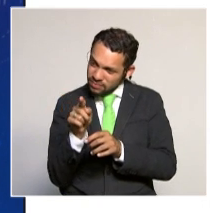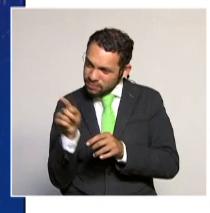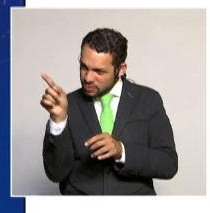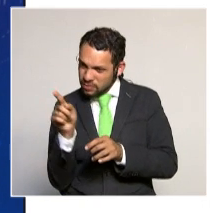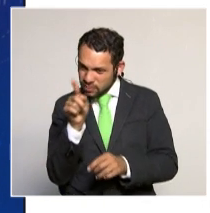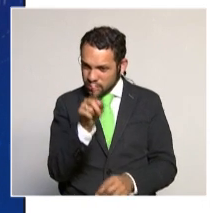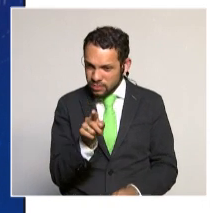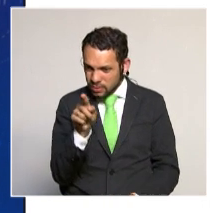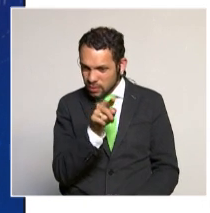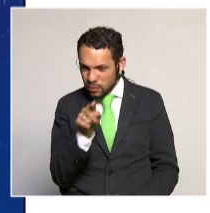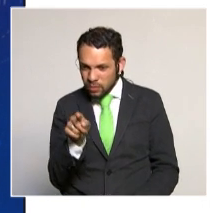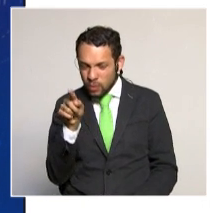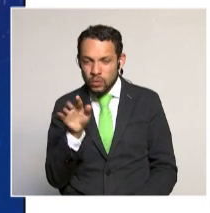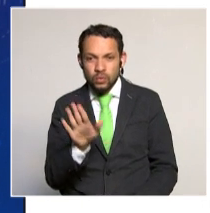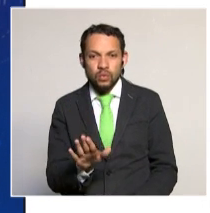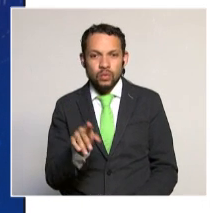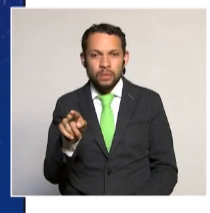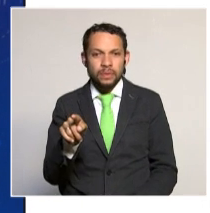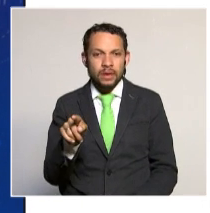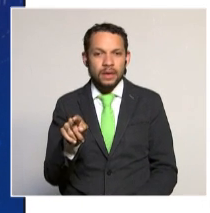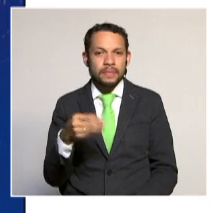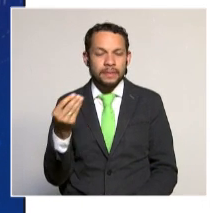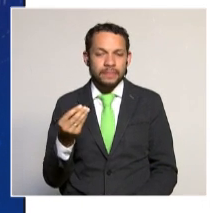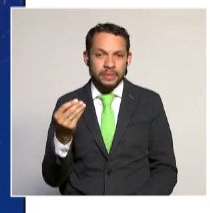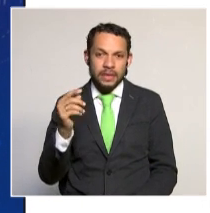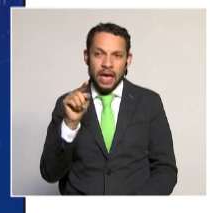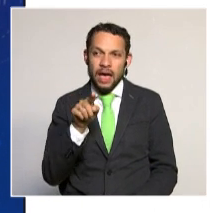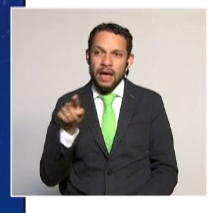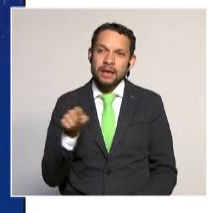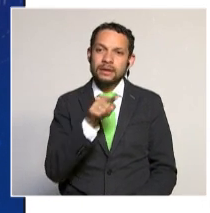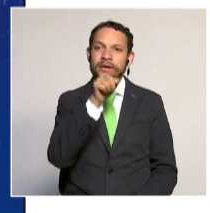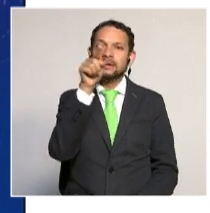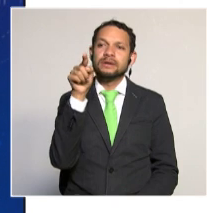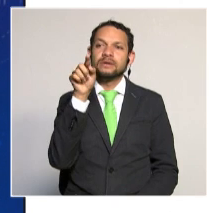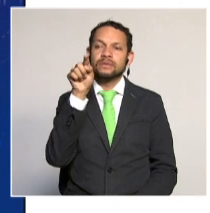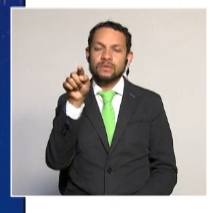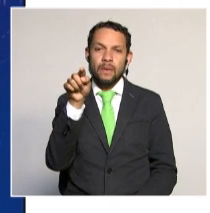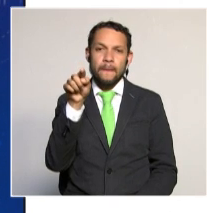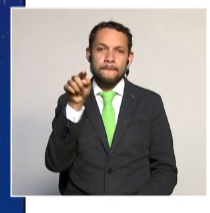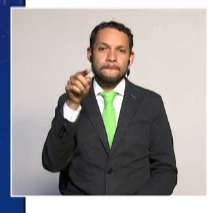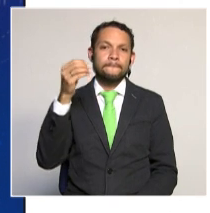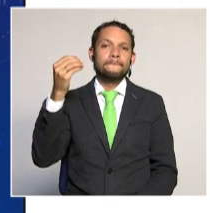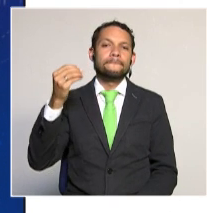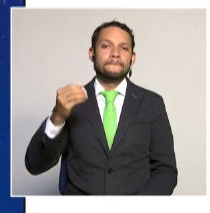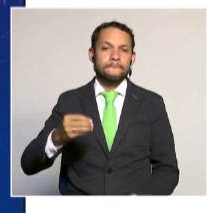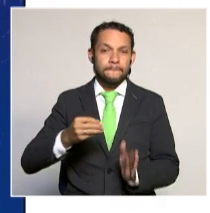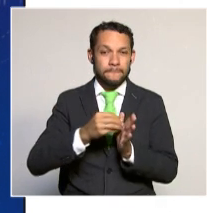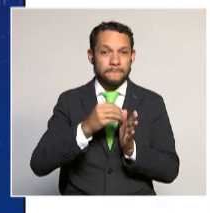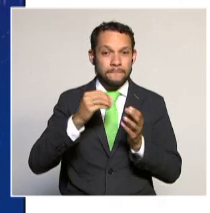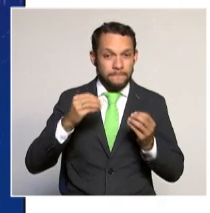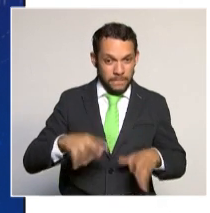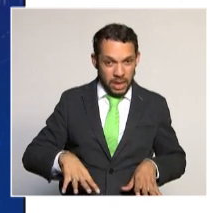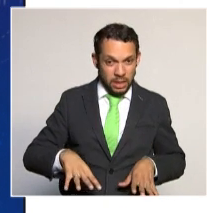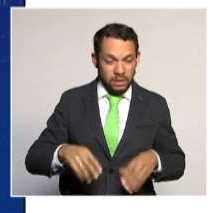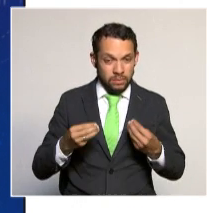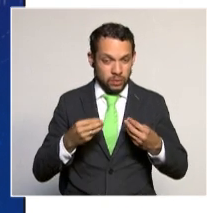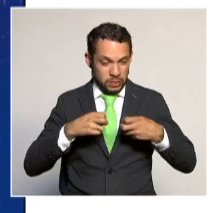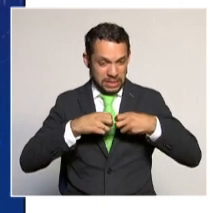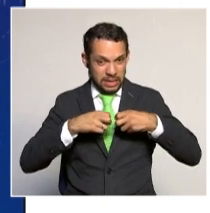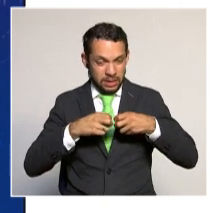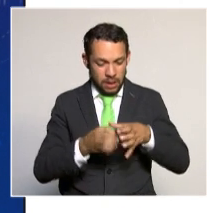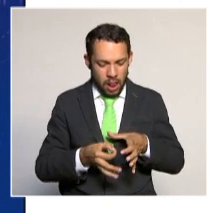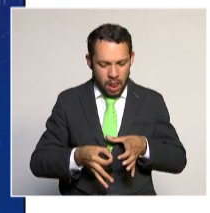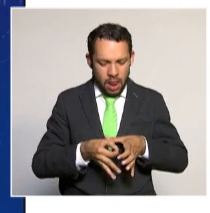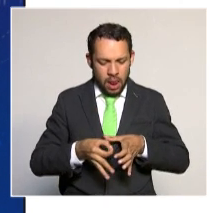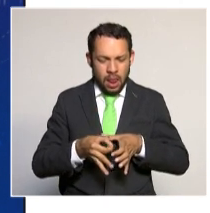cómo estos sectores del cerebro contrastado con el de arriba tienen una pérdida considerable de neuronas. Entonces se